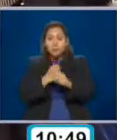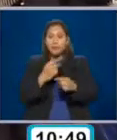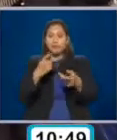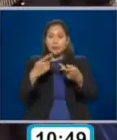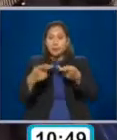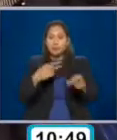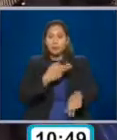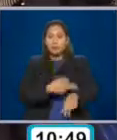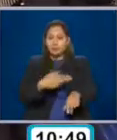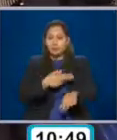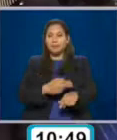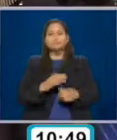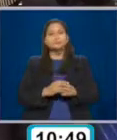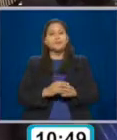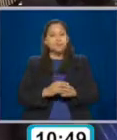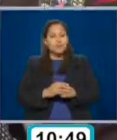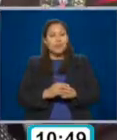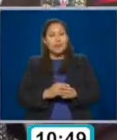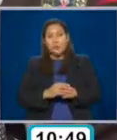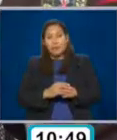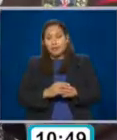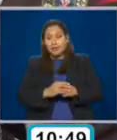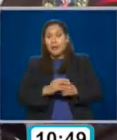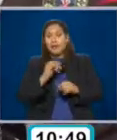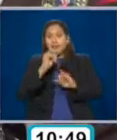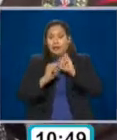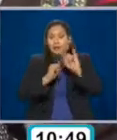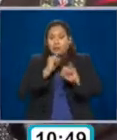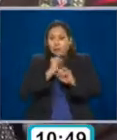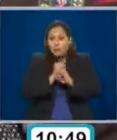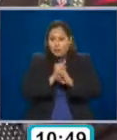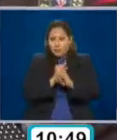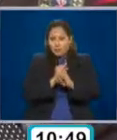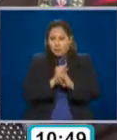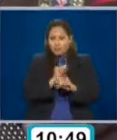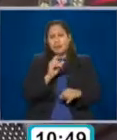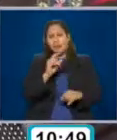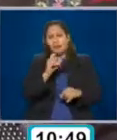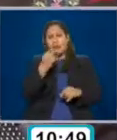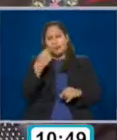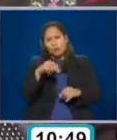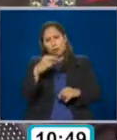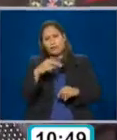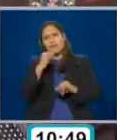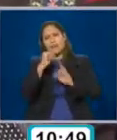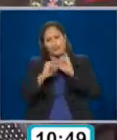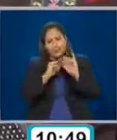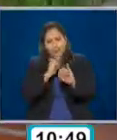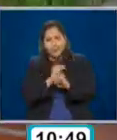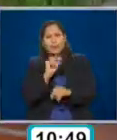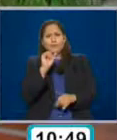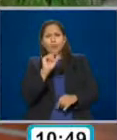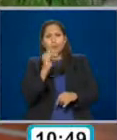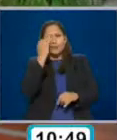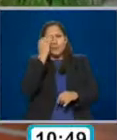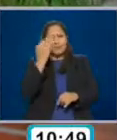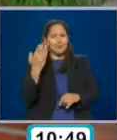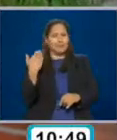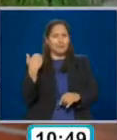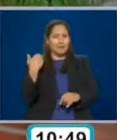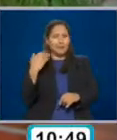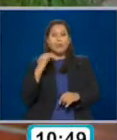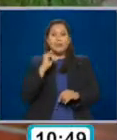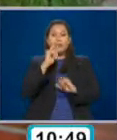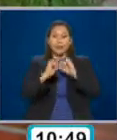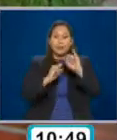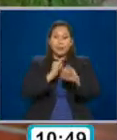nada más. Ahí nomás. Y Entonces, bueno, imagínate. como los internacionales tienen poco, como Sí, como orquesta, los como como internacionales